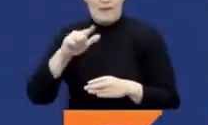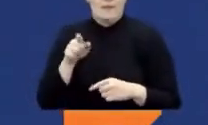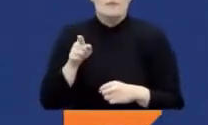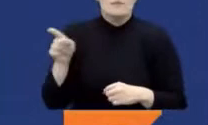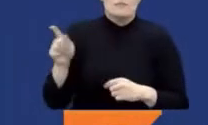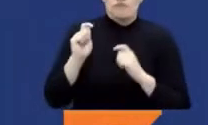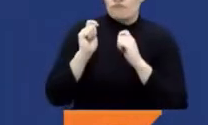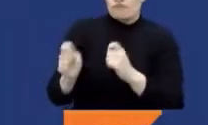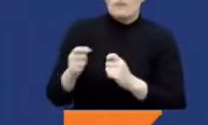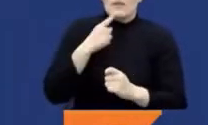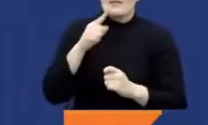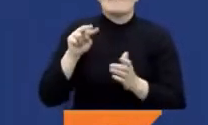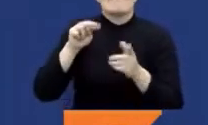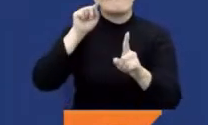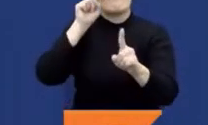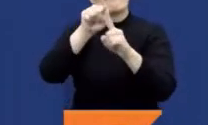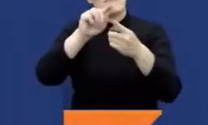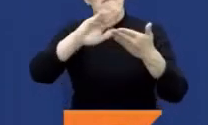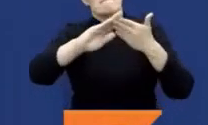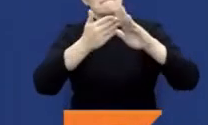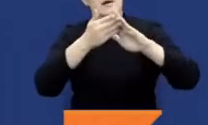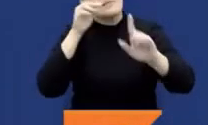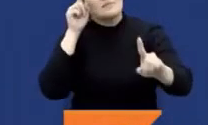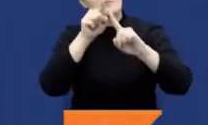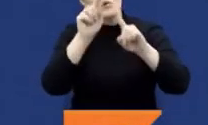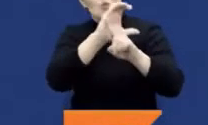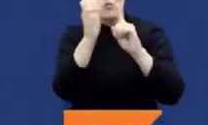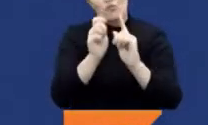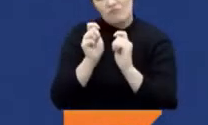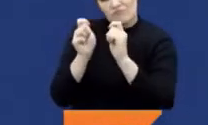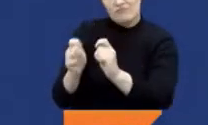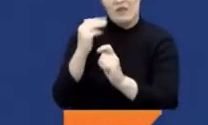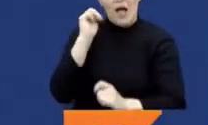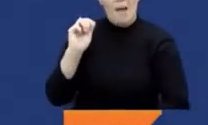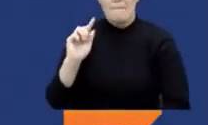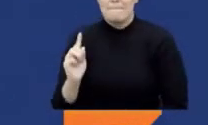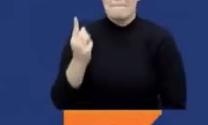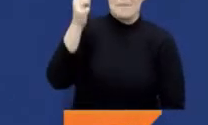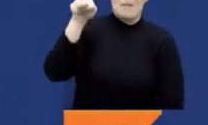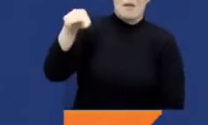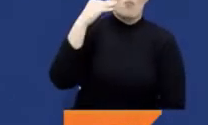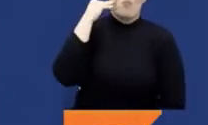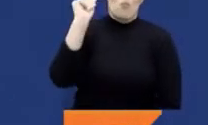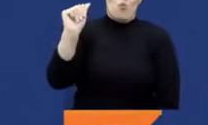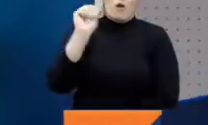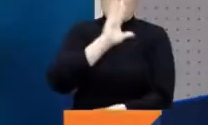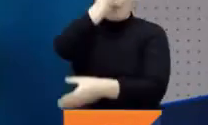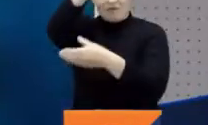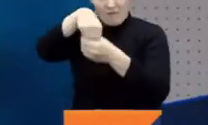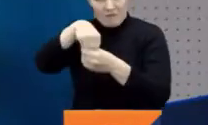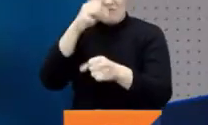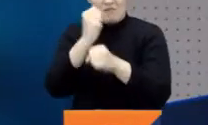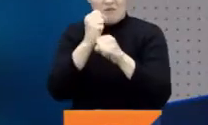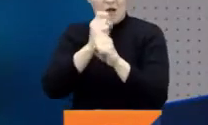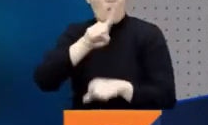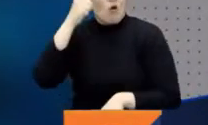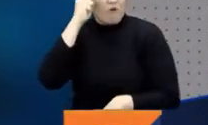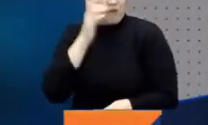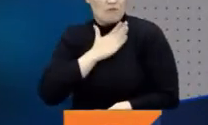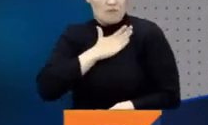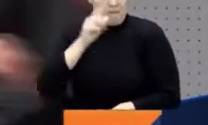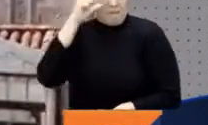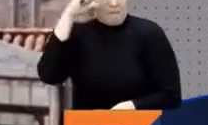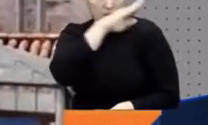designación como un paso más para la paz y la cultura. Además, es el primer nombramiento de una mujer en su gobierno. Patricia